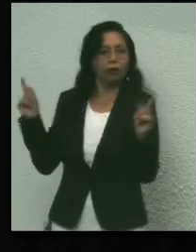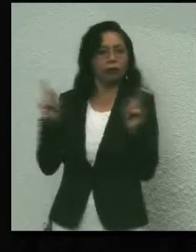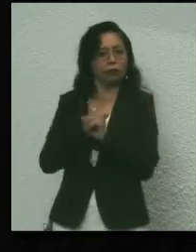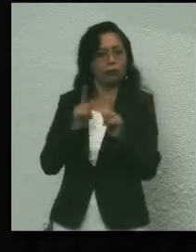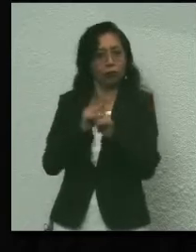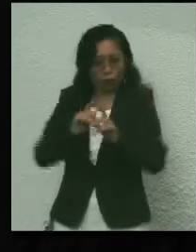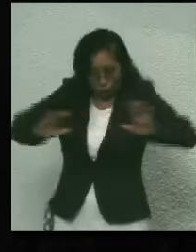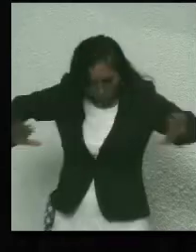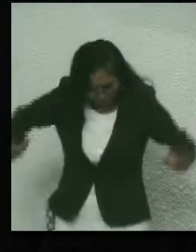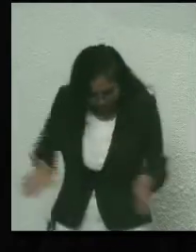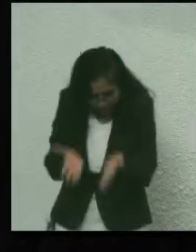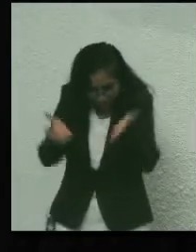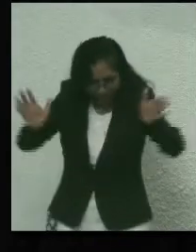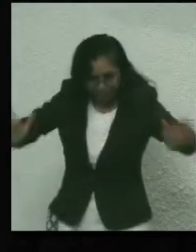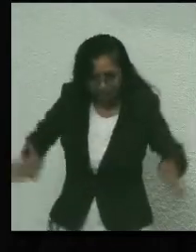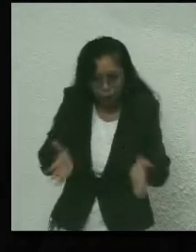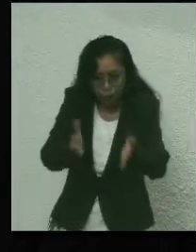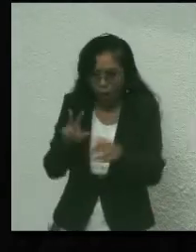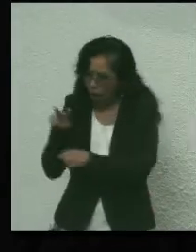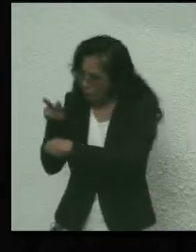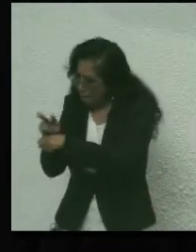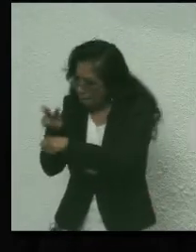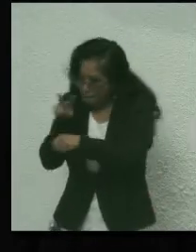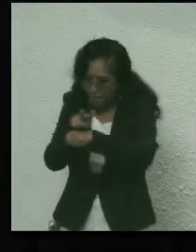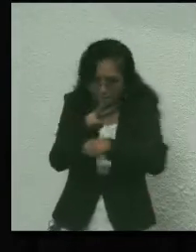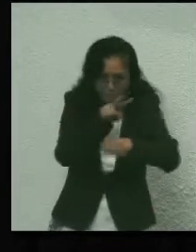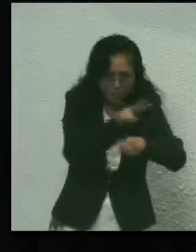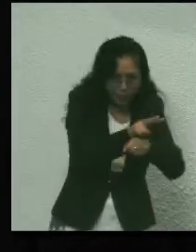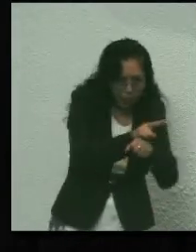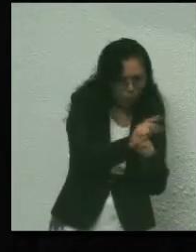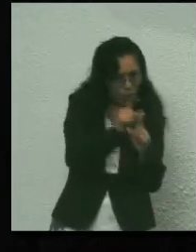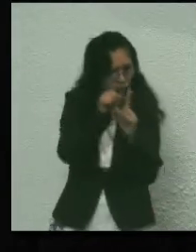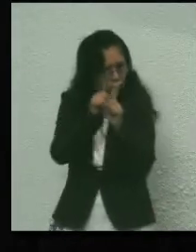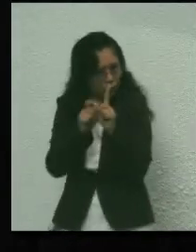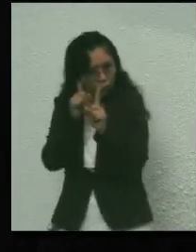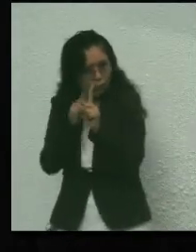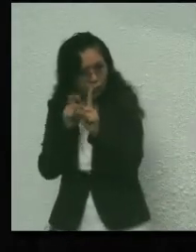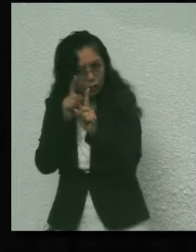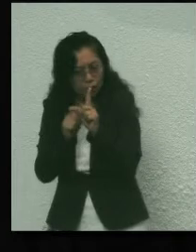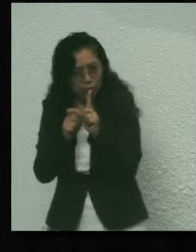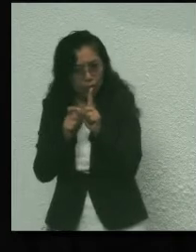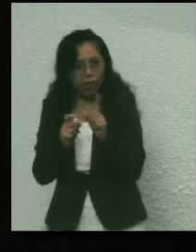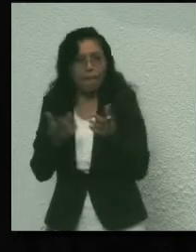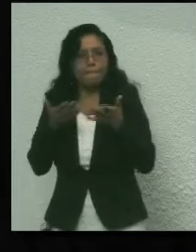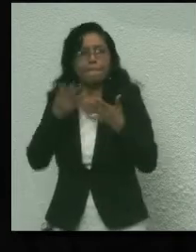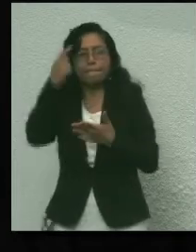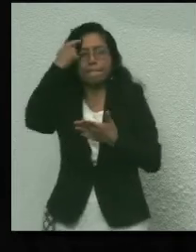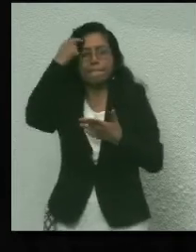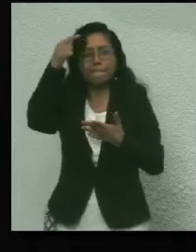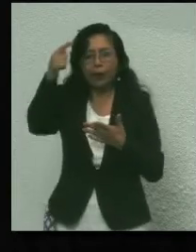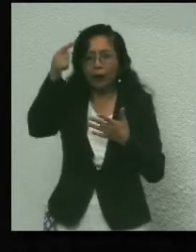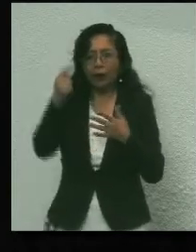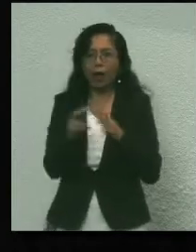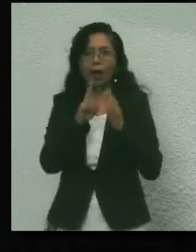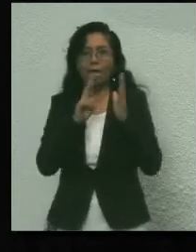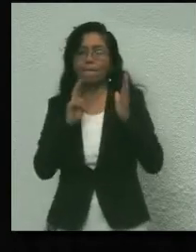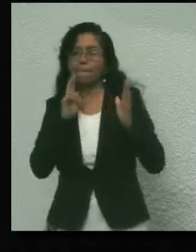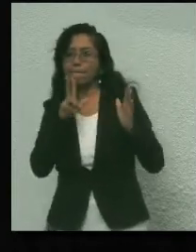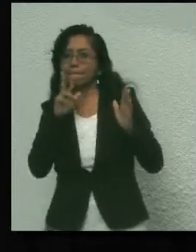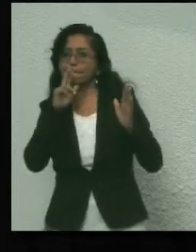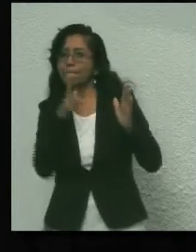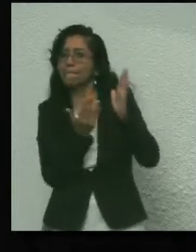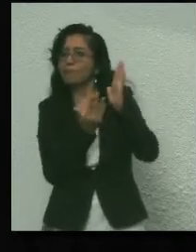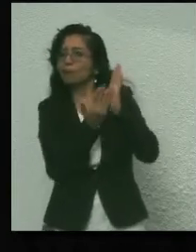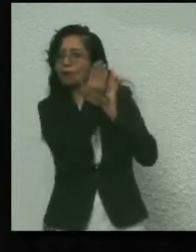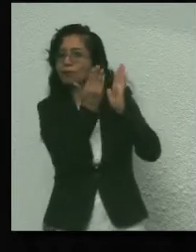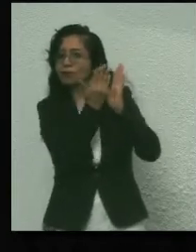de impulso, de vigilancia, de crítica constructiva para encontrar las mejores condiciones de desarrollo y